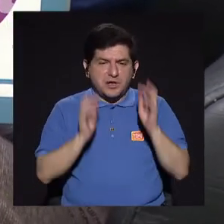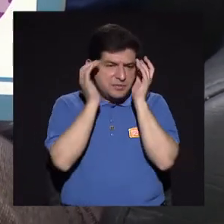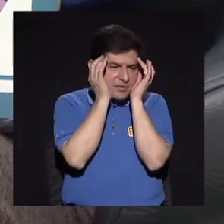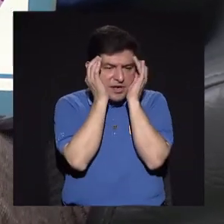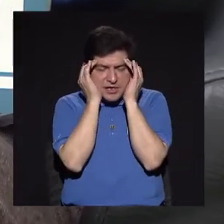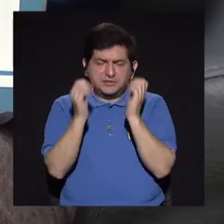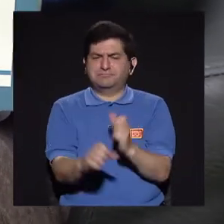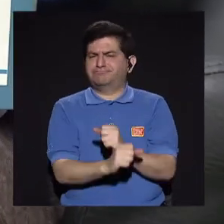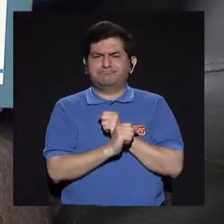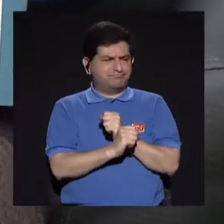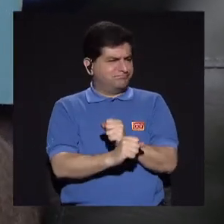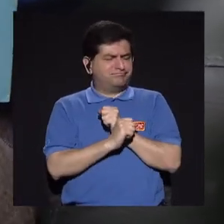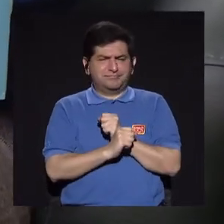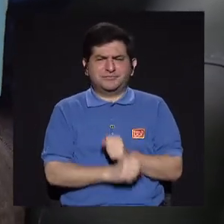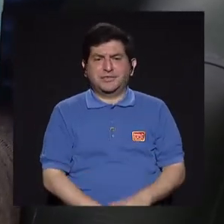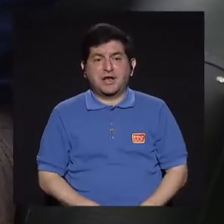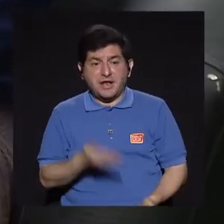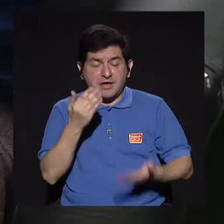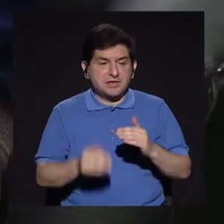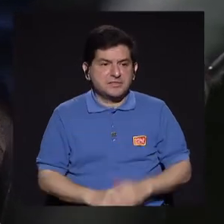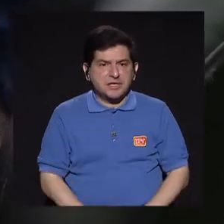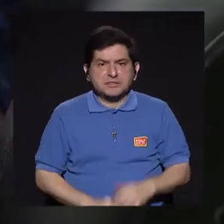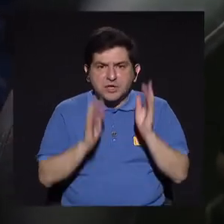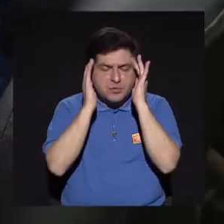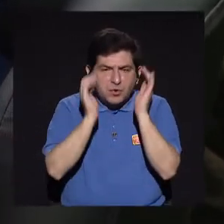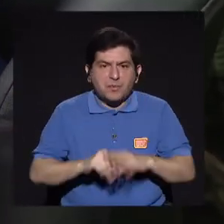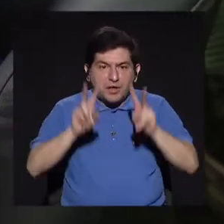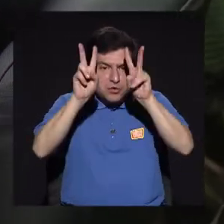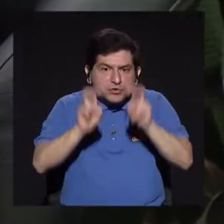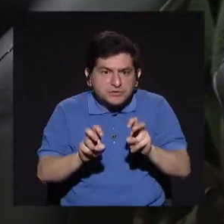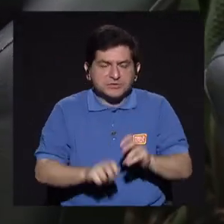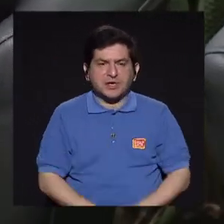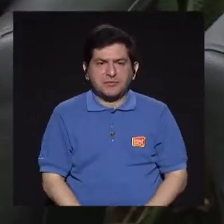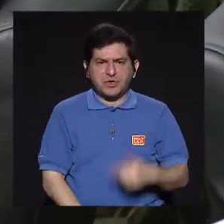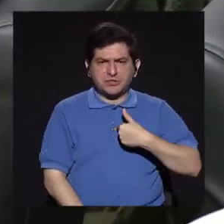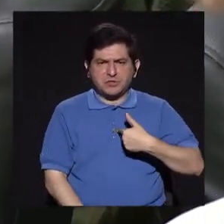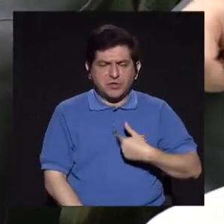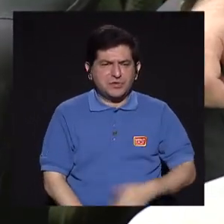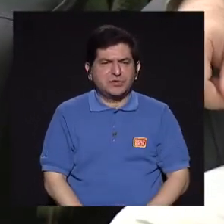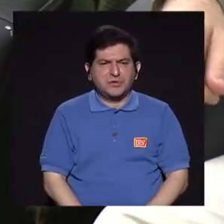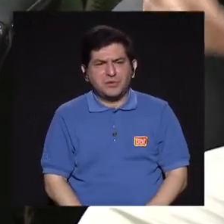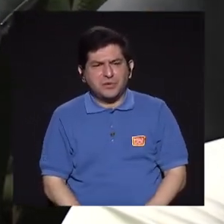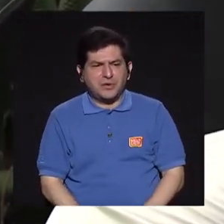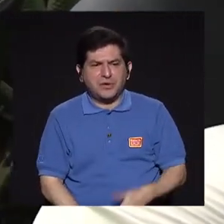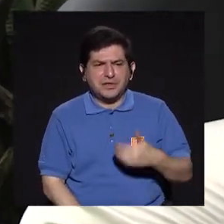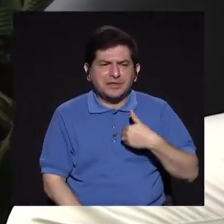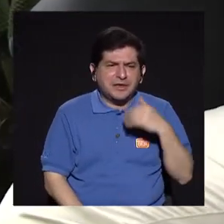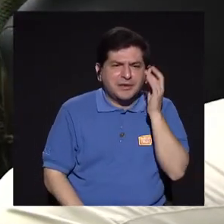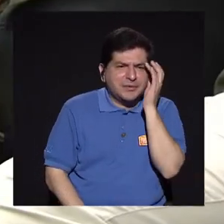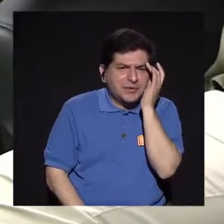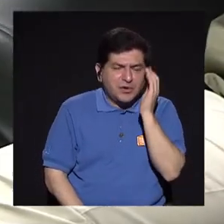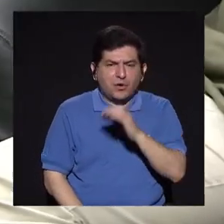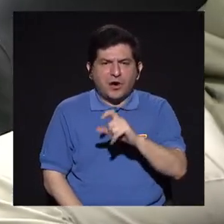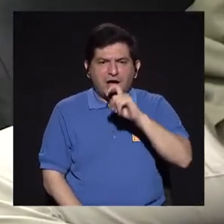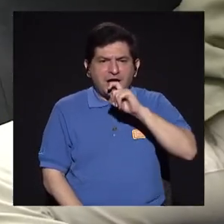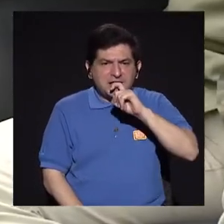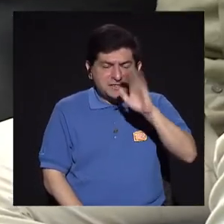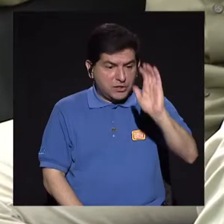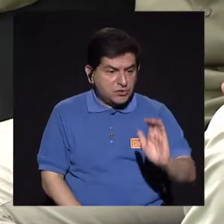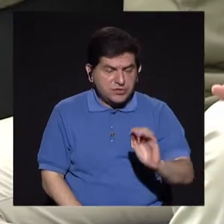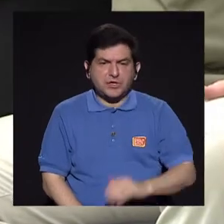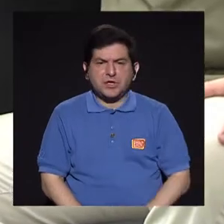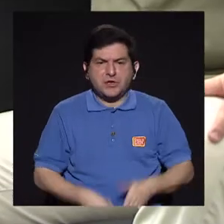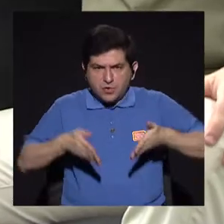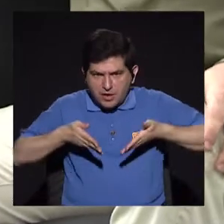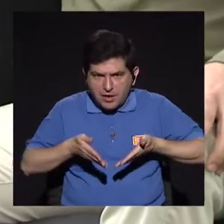ansiedad, inseguridad, ansiedad ante los exámenes, tengo miedo, celos en un niño, o sea, nace un hermanito